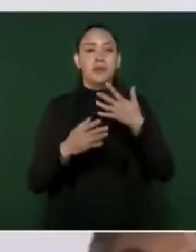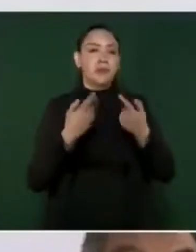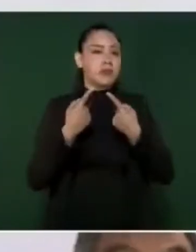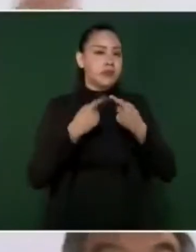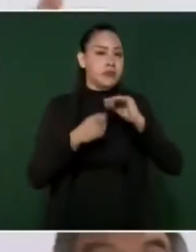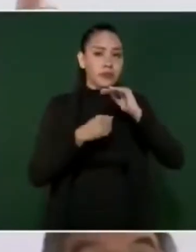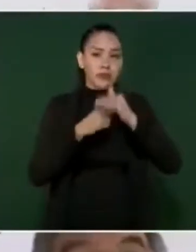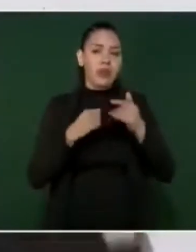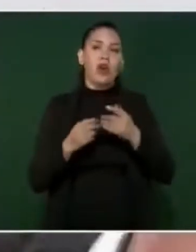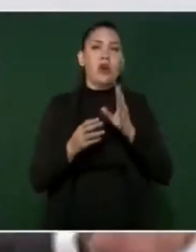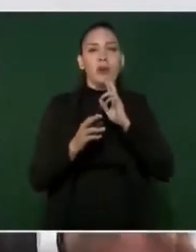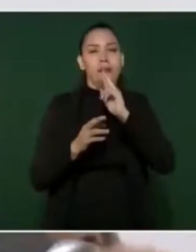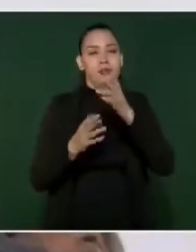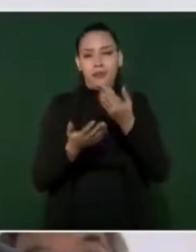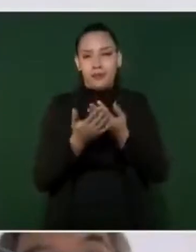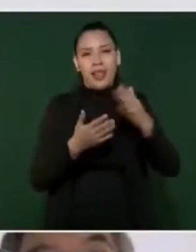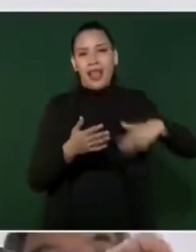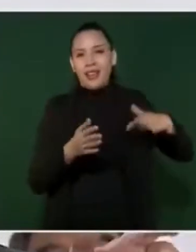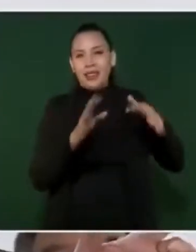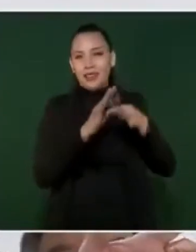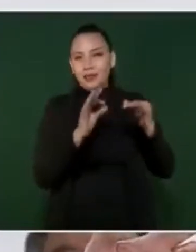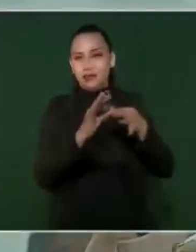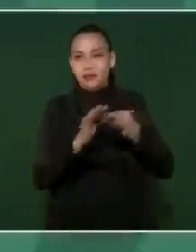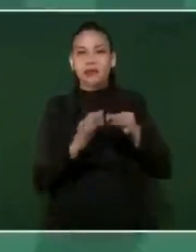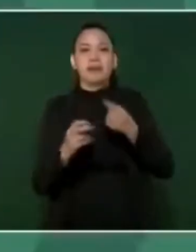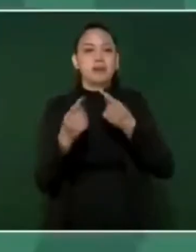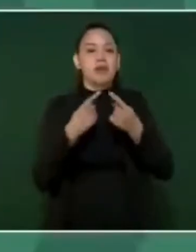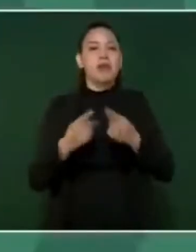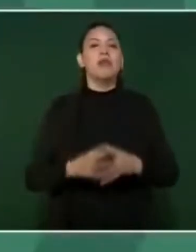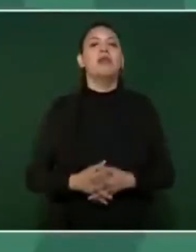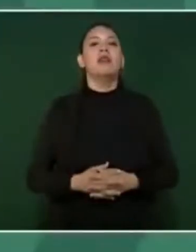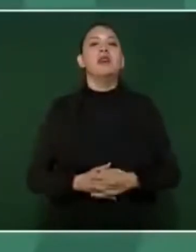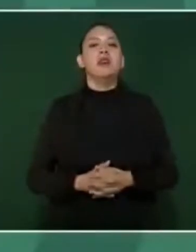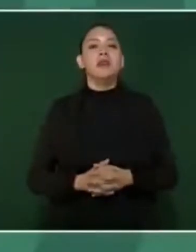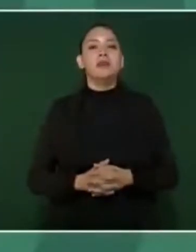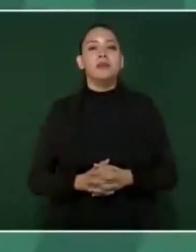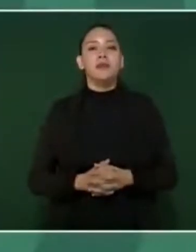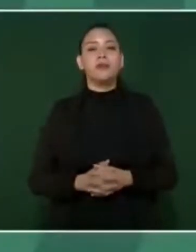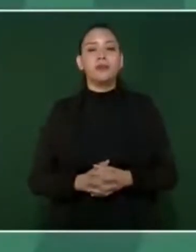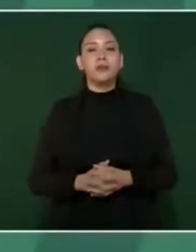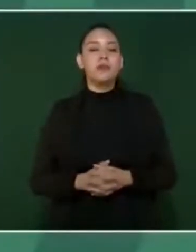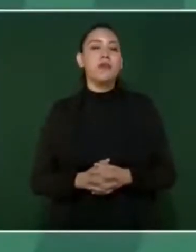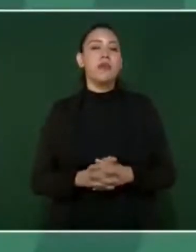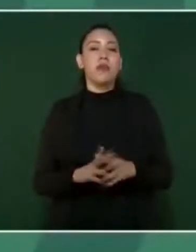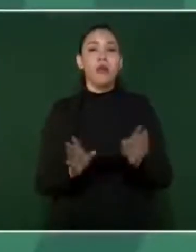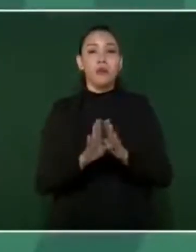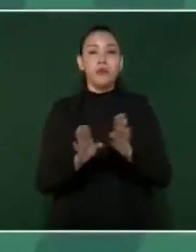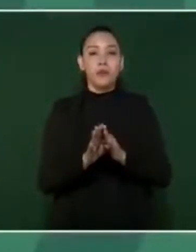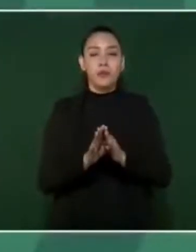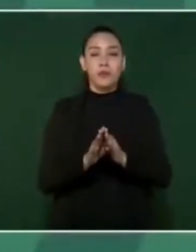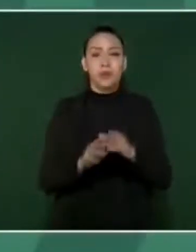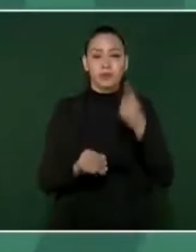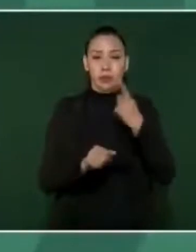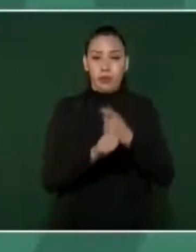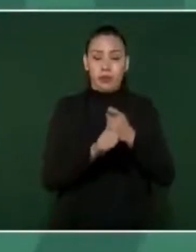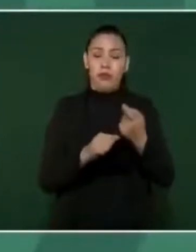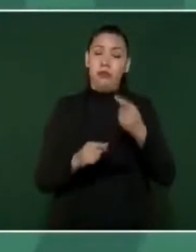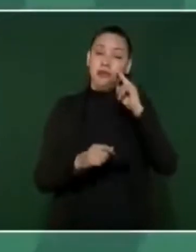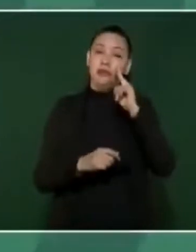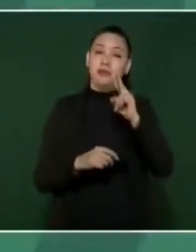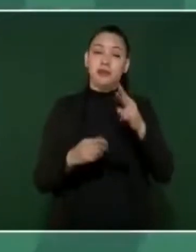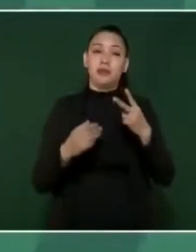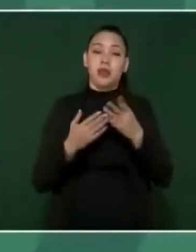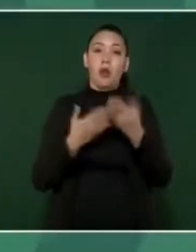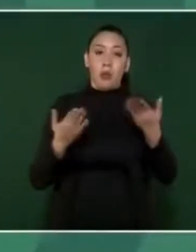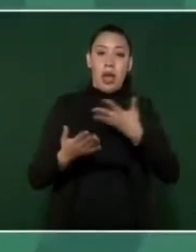que es que por primera vez, creo yo, y seguramente hasta donde llega mi conocimiento, hay un plan de acción de México y Estados Unidos que